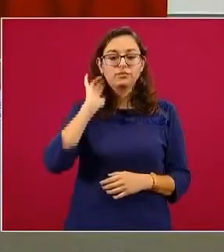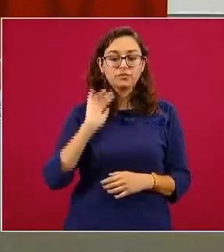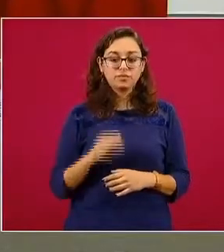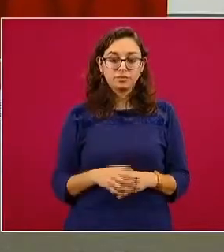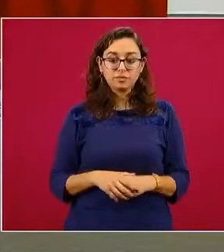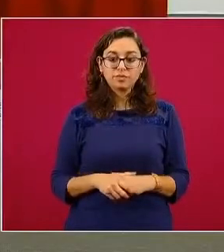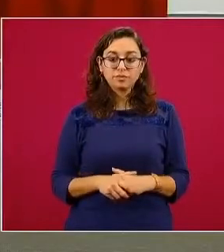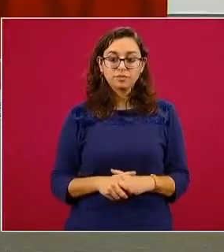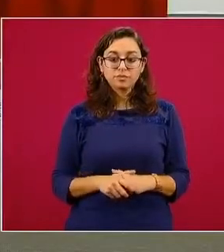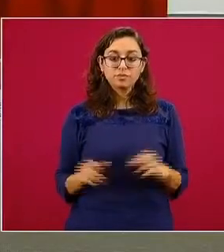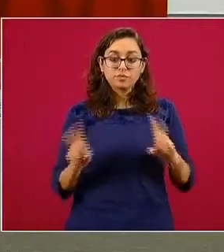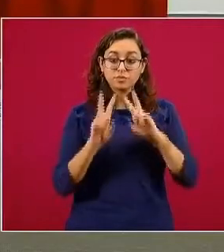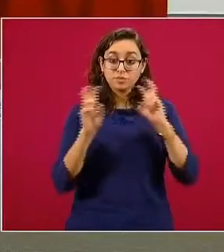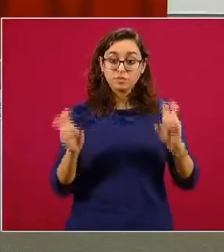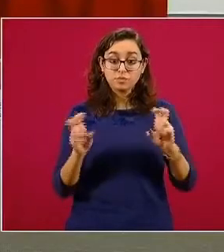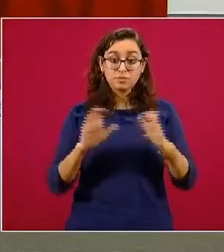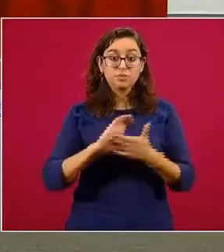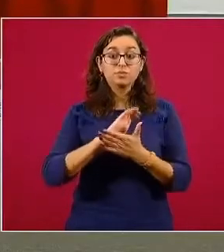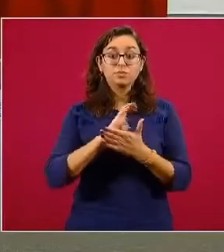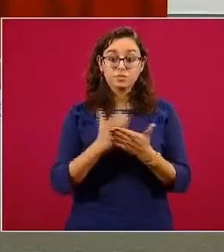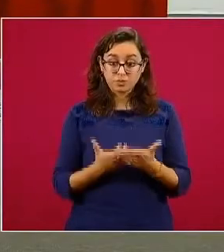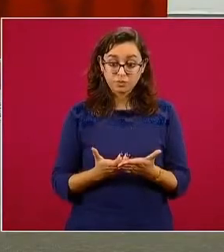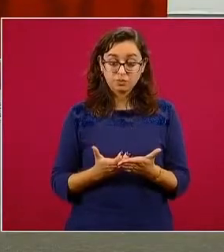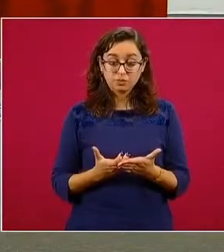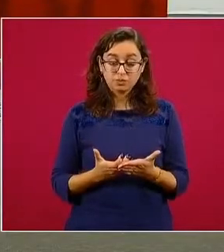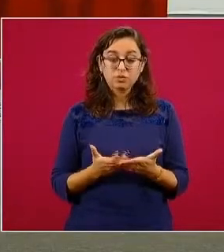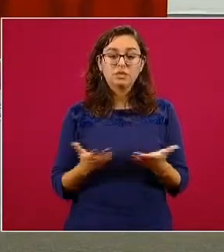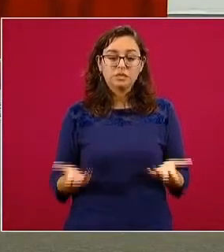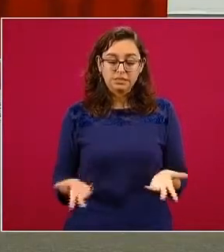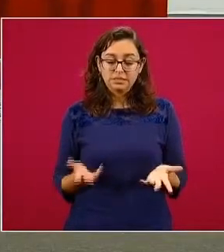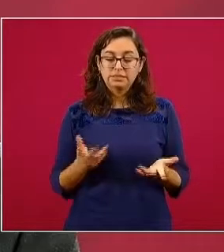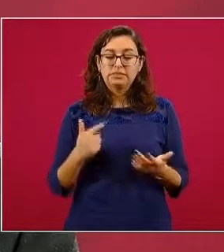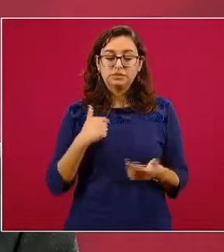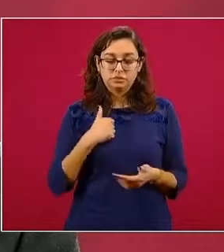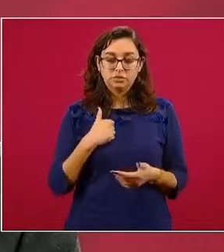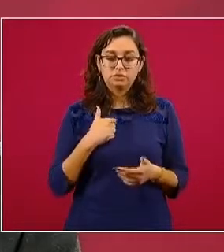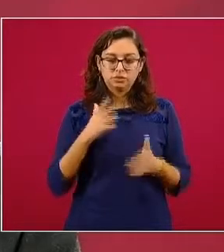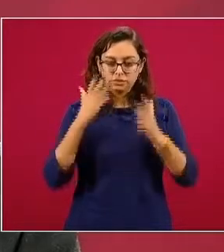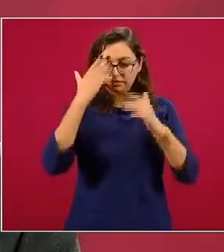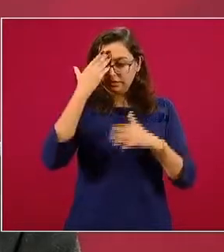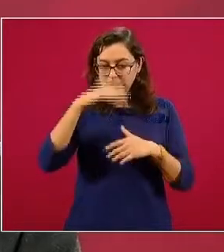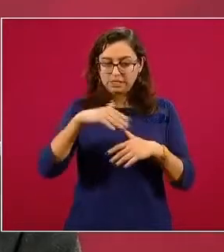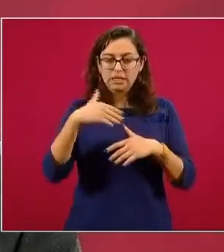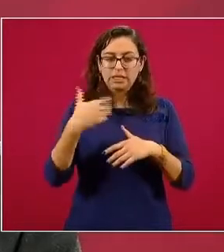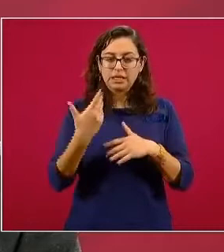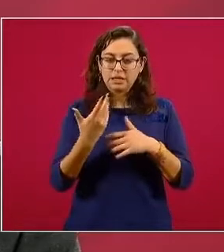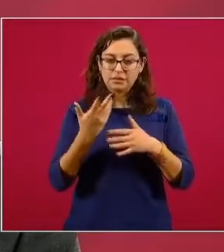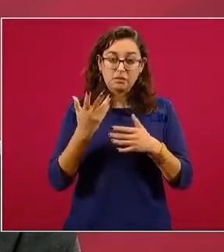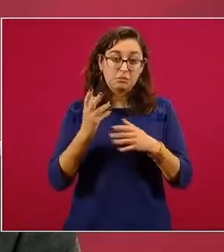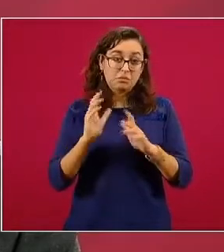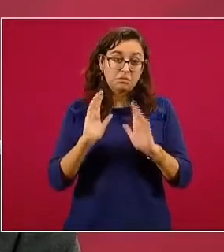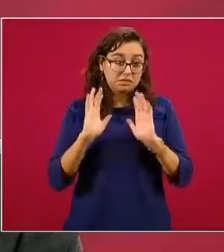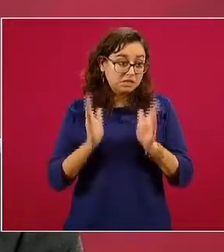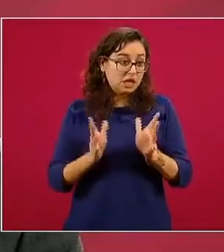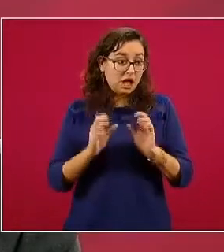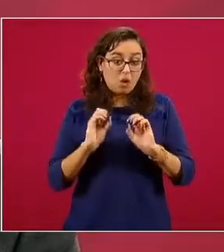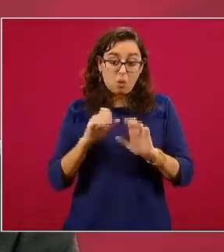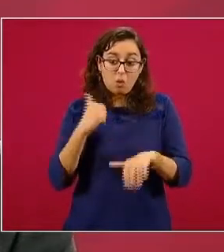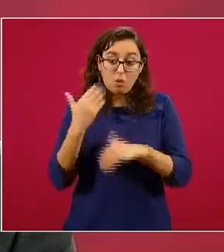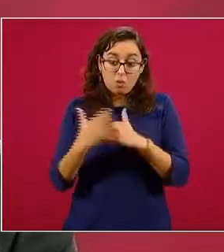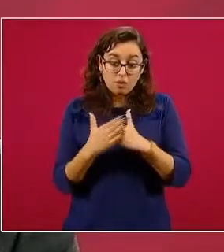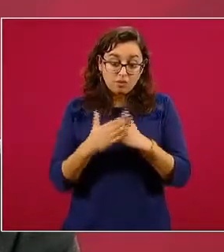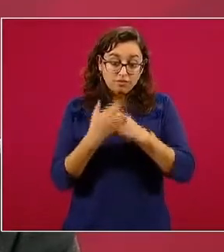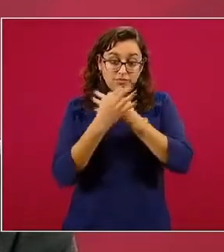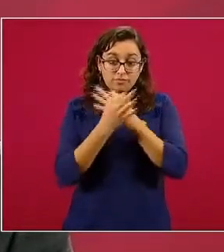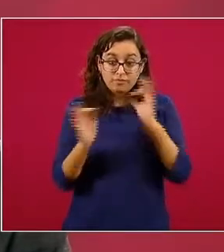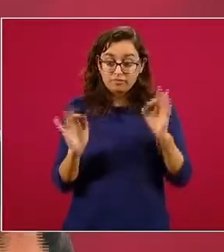contrataciones, insisto, entiendo que se ha presentado o saldrá un comunicado de prensa específico por